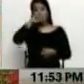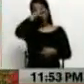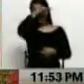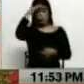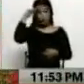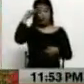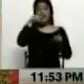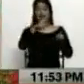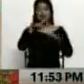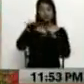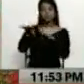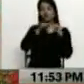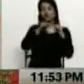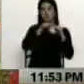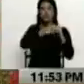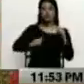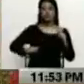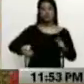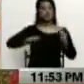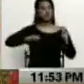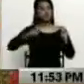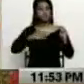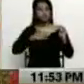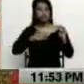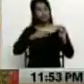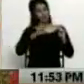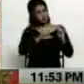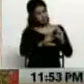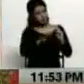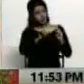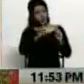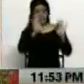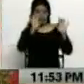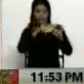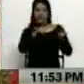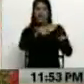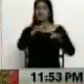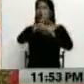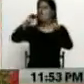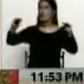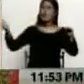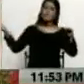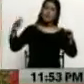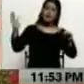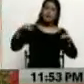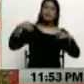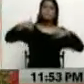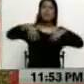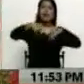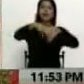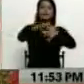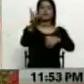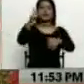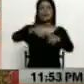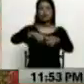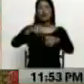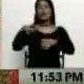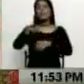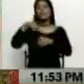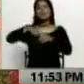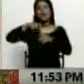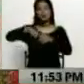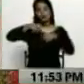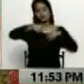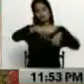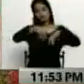usurpador de la presidencia de la asamblea nacional en desacato convocó una marcha desde la plaza brión de chacaito con destino a la sede de la oea